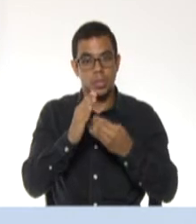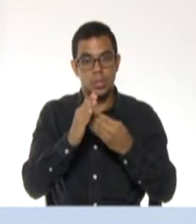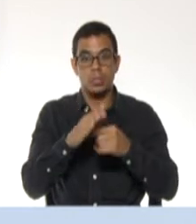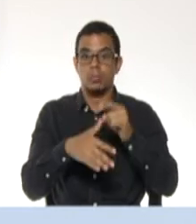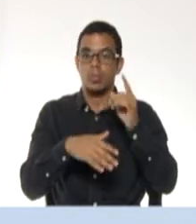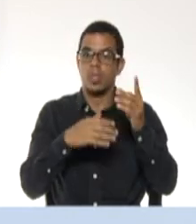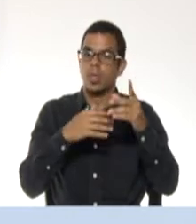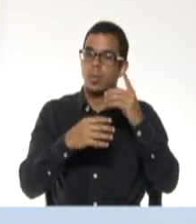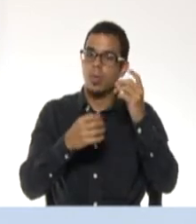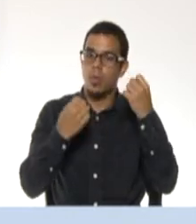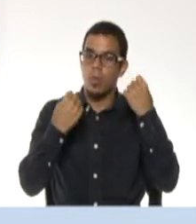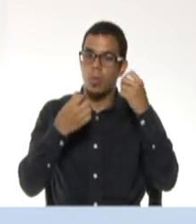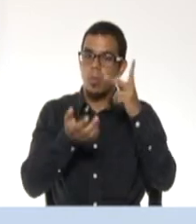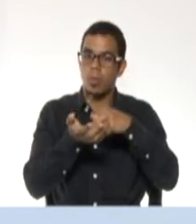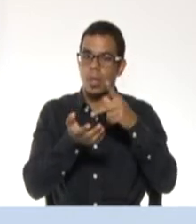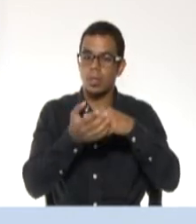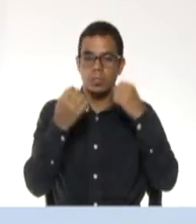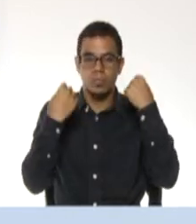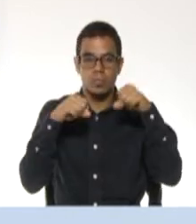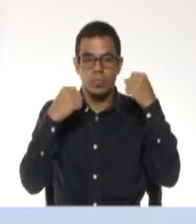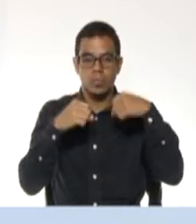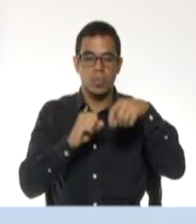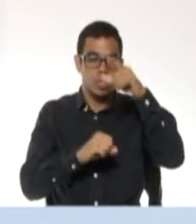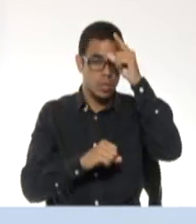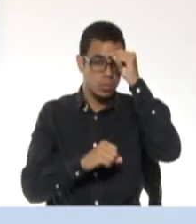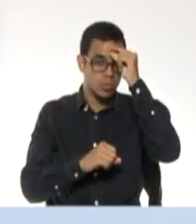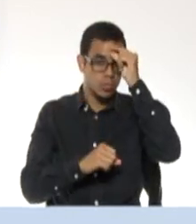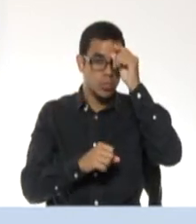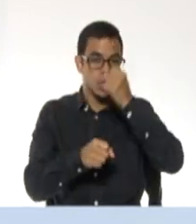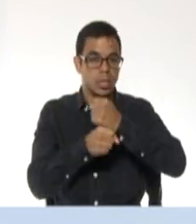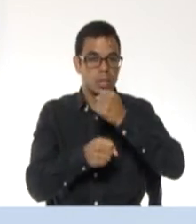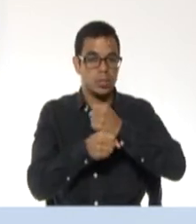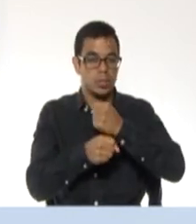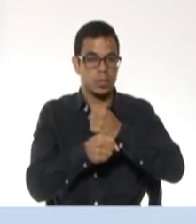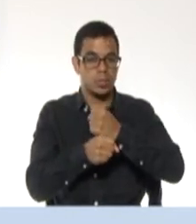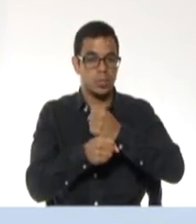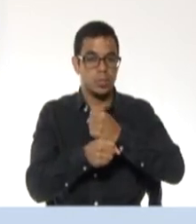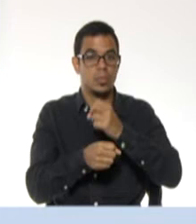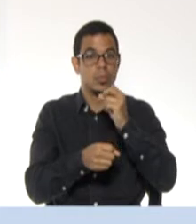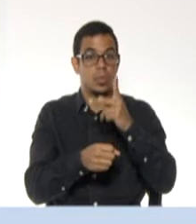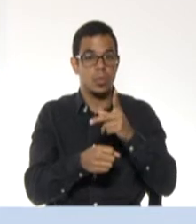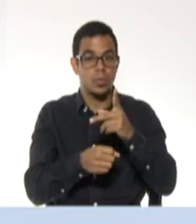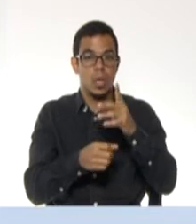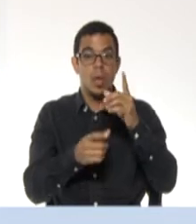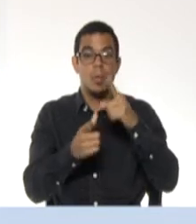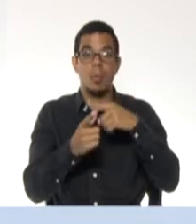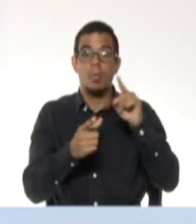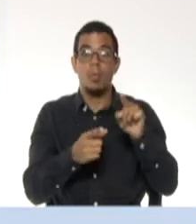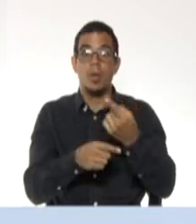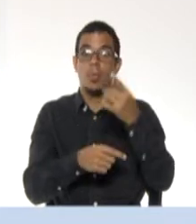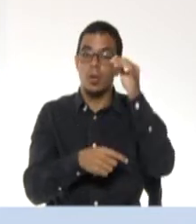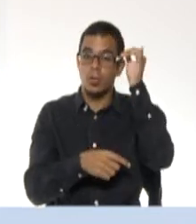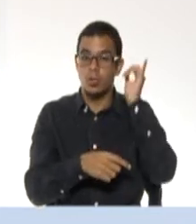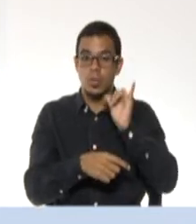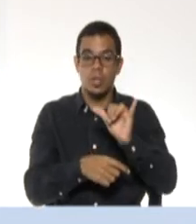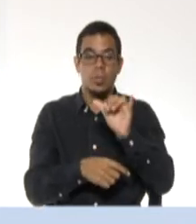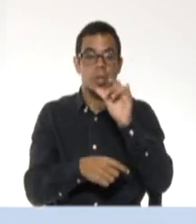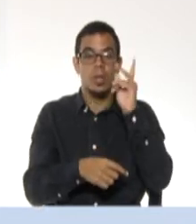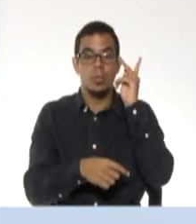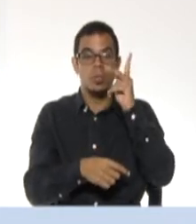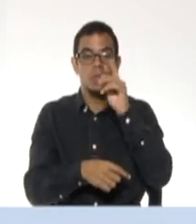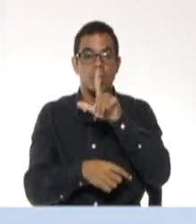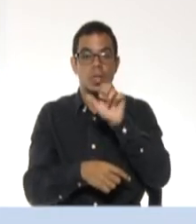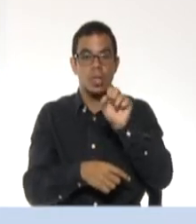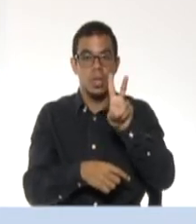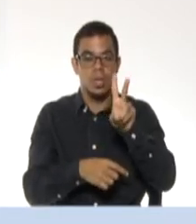los participantes de los talleres de educación laboral. Pero antes, vamos con la profesora Yoliver Aponte, quien nos trae